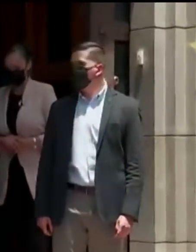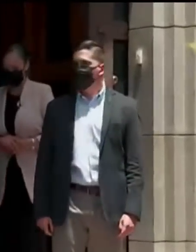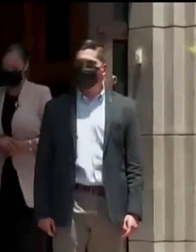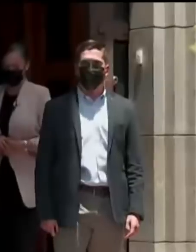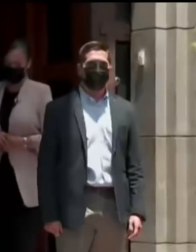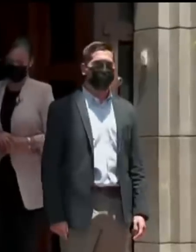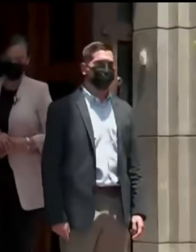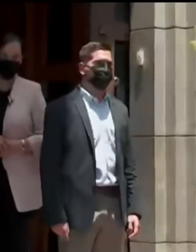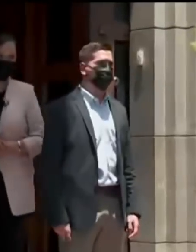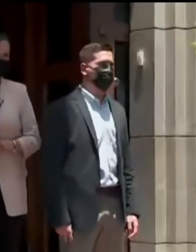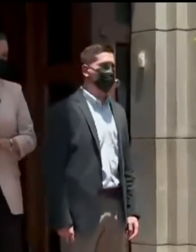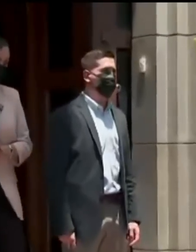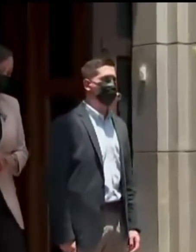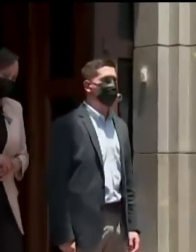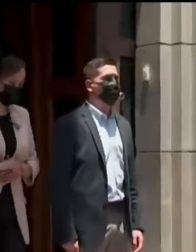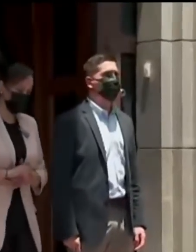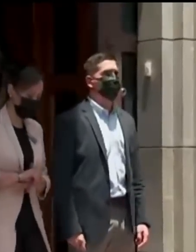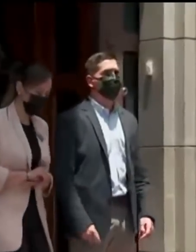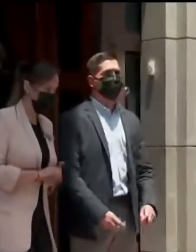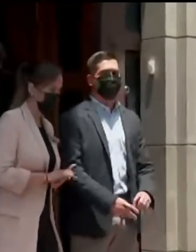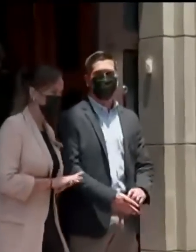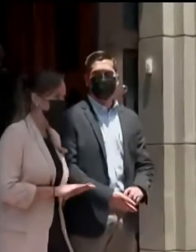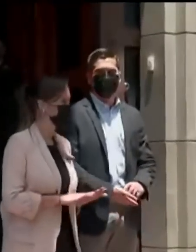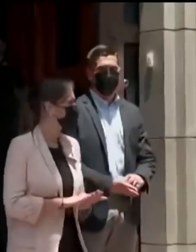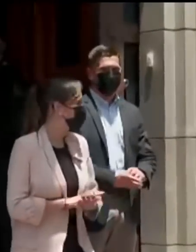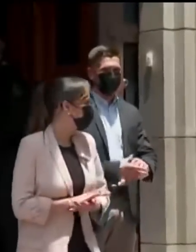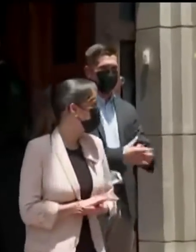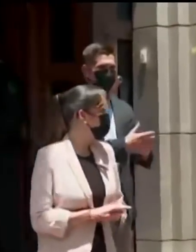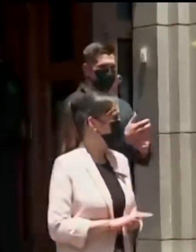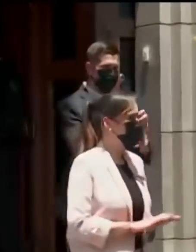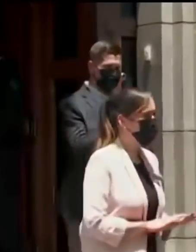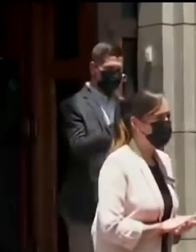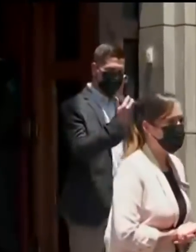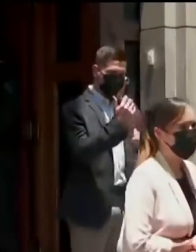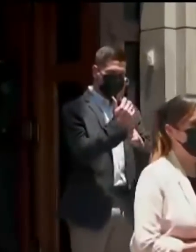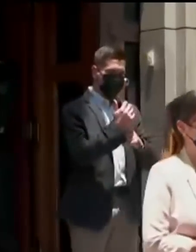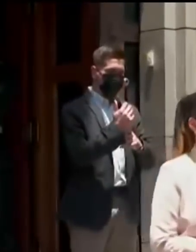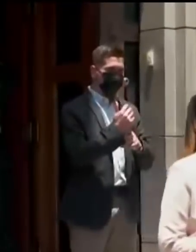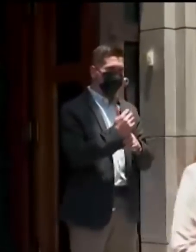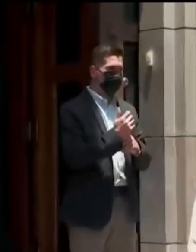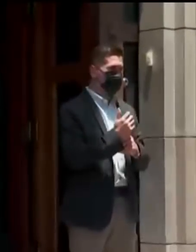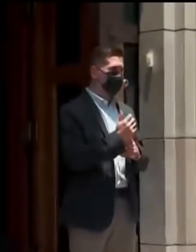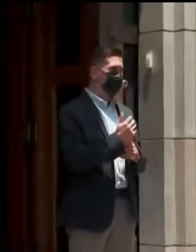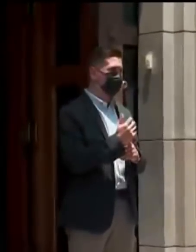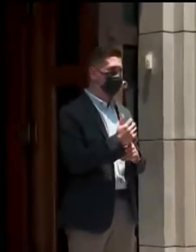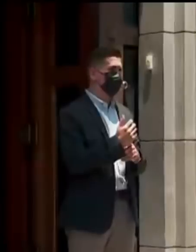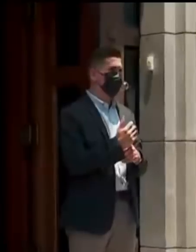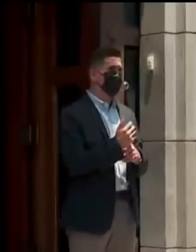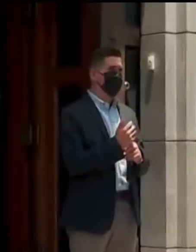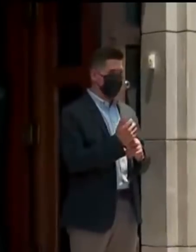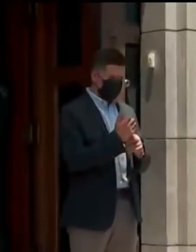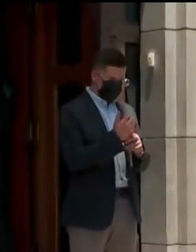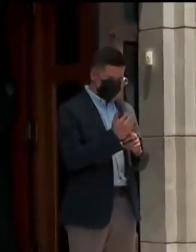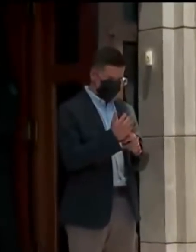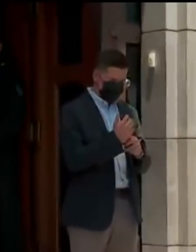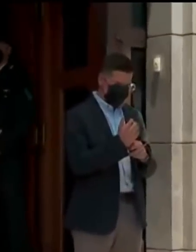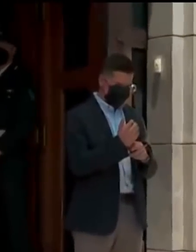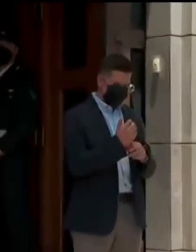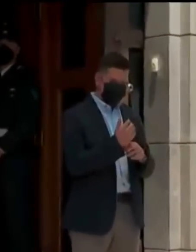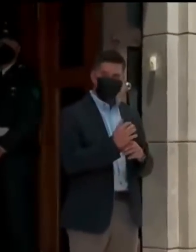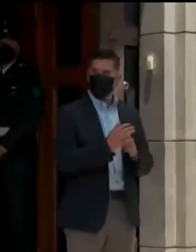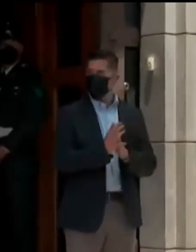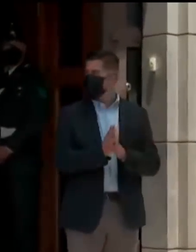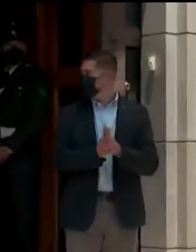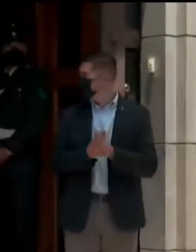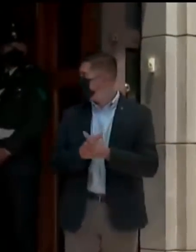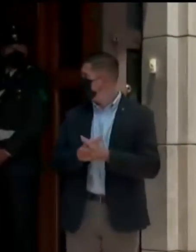ceremonia y también por los actos que se han ido dando estos protocolares que ya lo están ratificando, por supuesto, como presidente electo. Terminado eso, hubo tiempo,